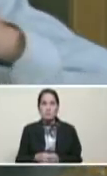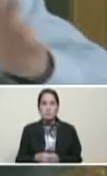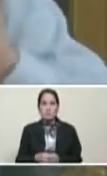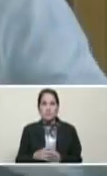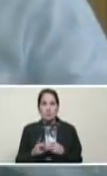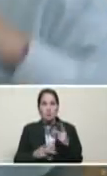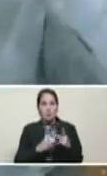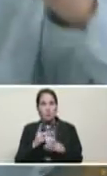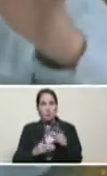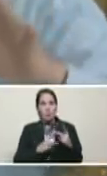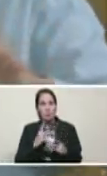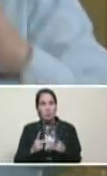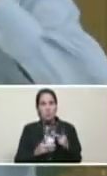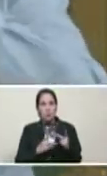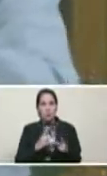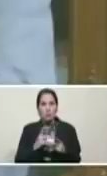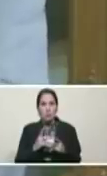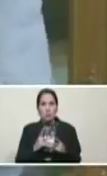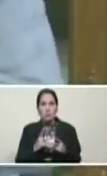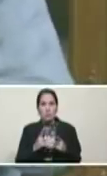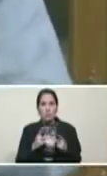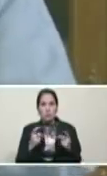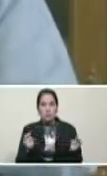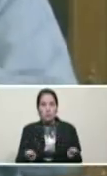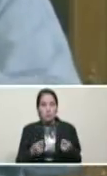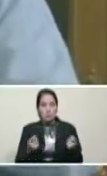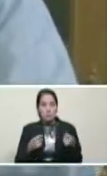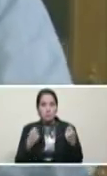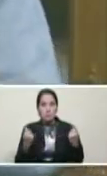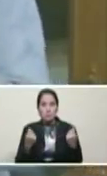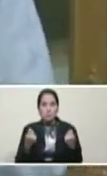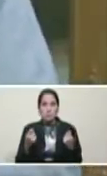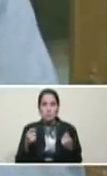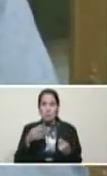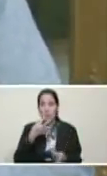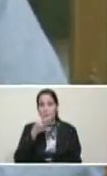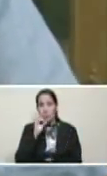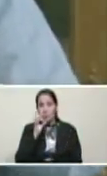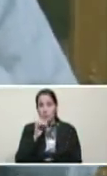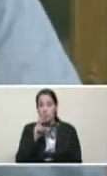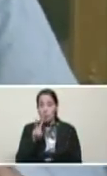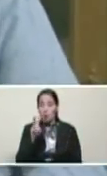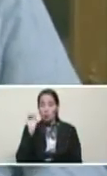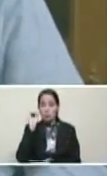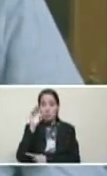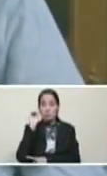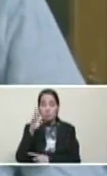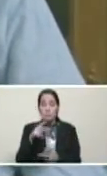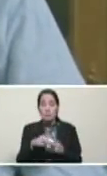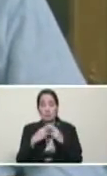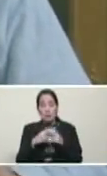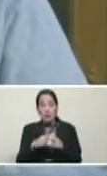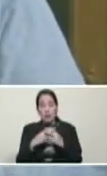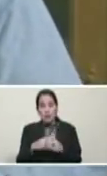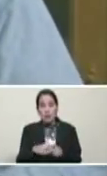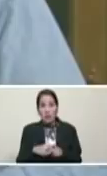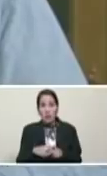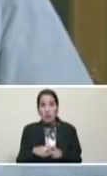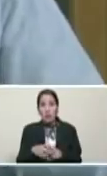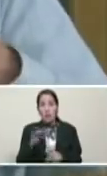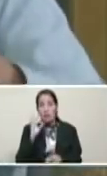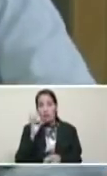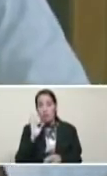de café que ya hemos hecho en menos de un mes todos talleres de producción de semillas el 5 de mayo presidente